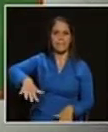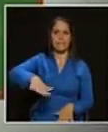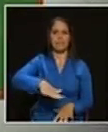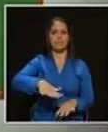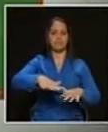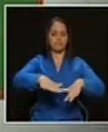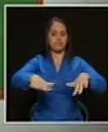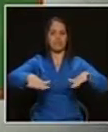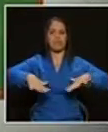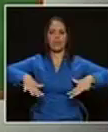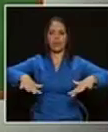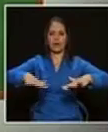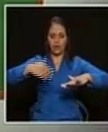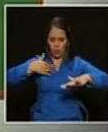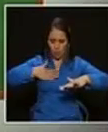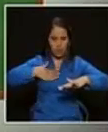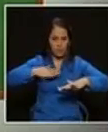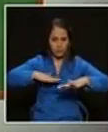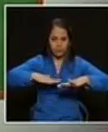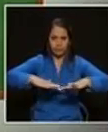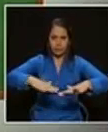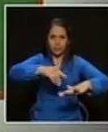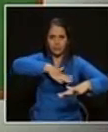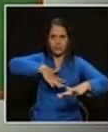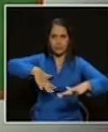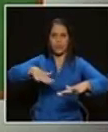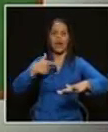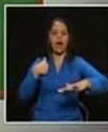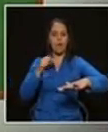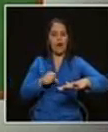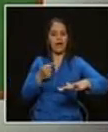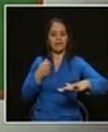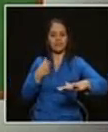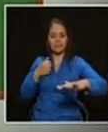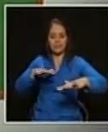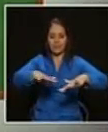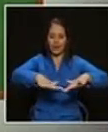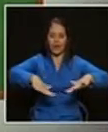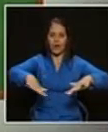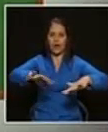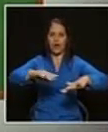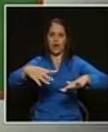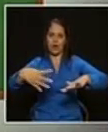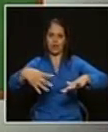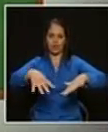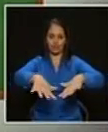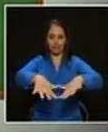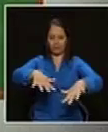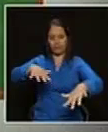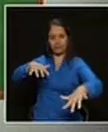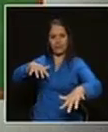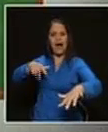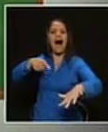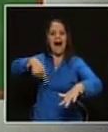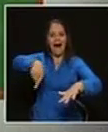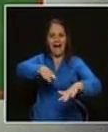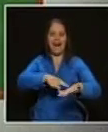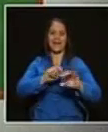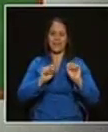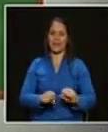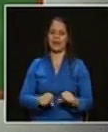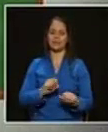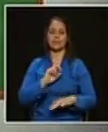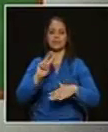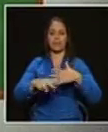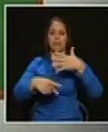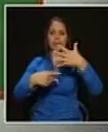la distancia que lo separa del cuerpo, siendo el plano 1 en contacto con el cuerpo y el plano 4 el lugar más alejado. 7.